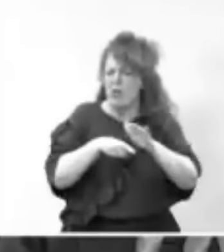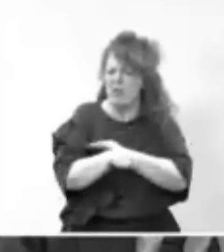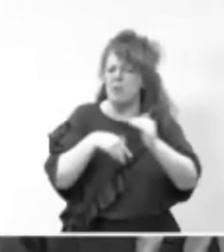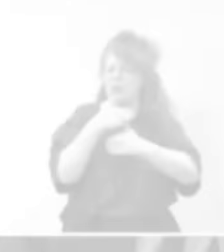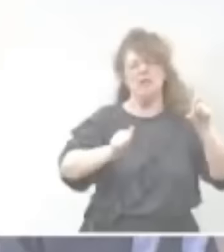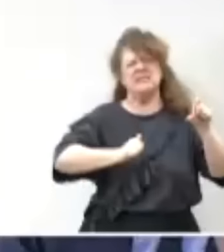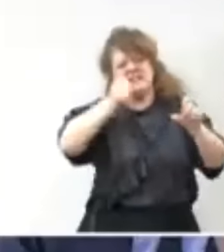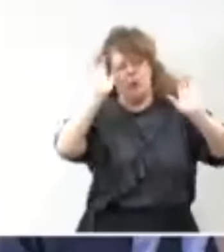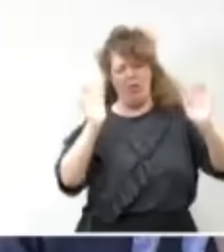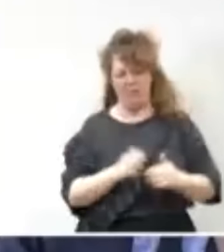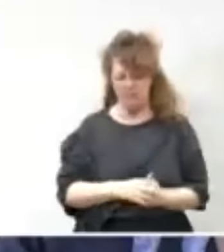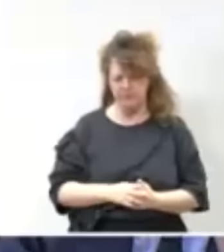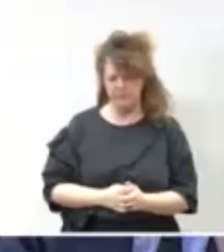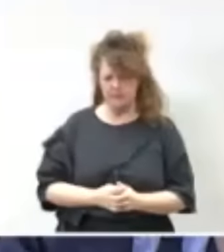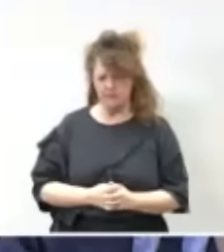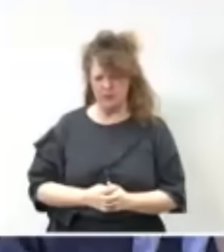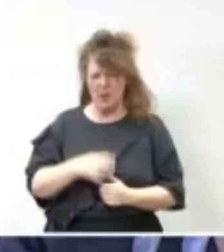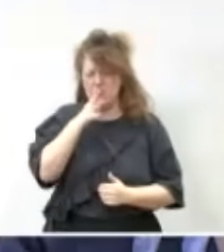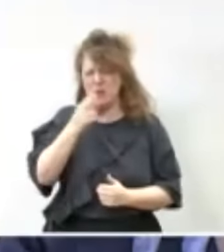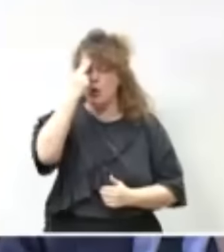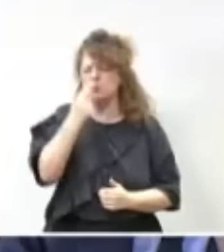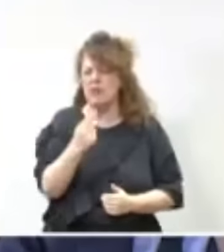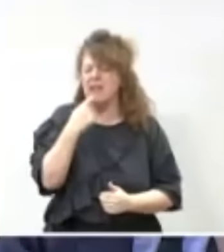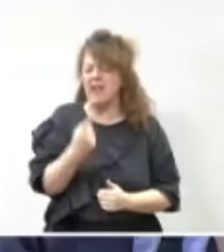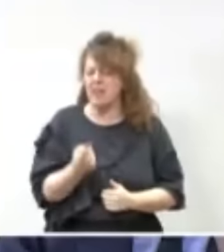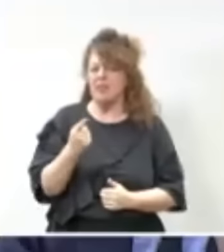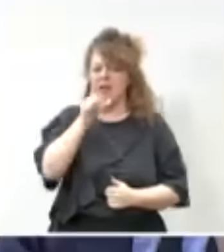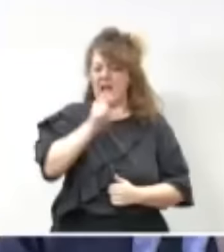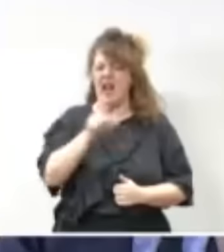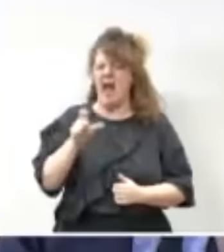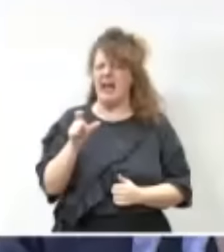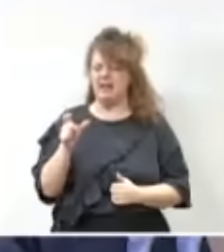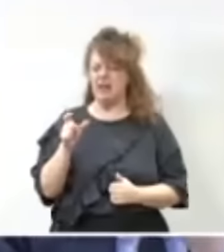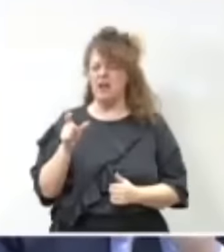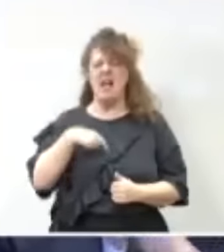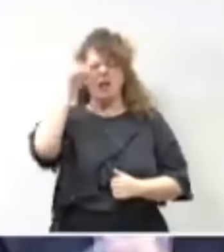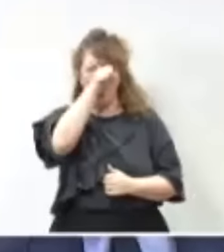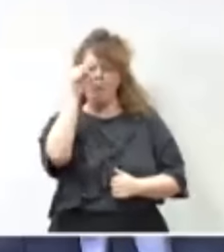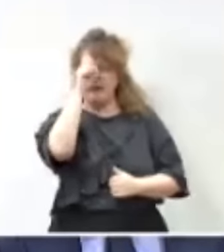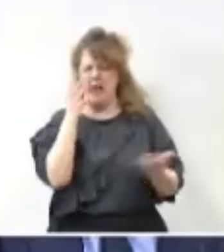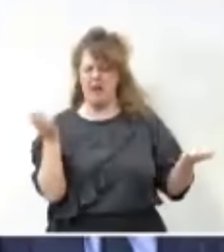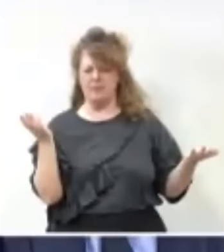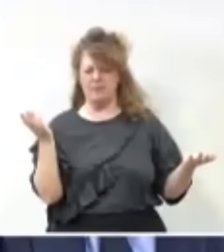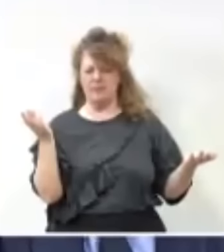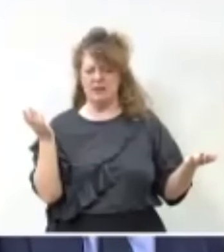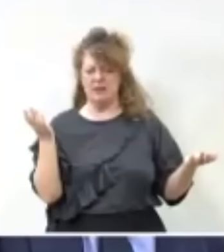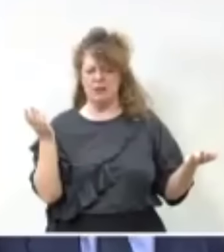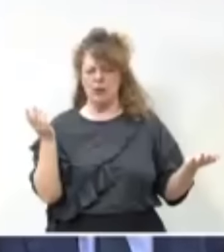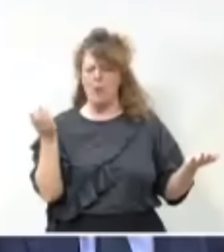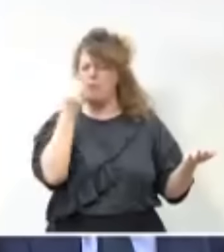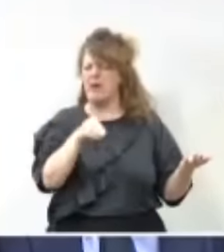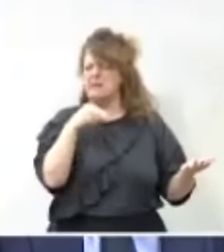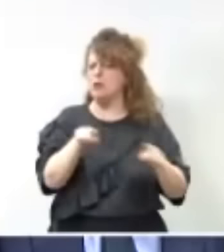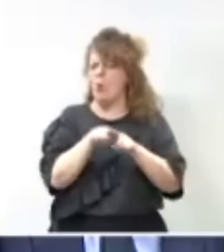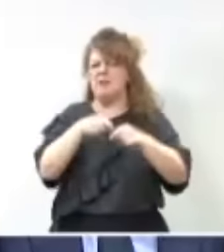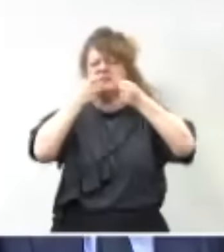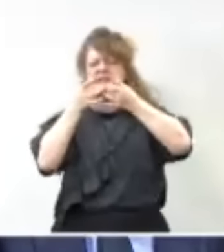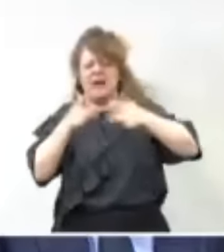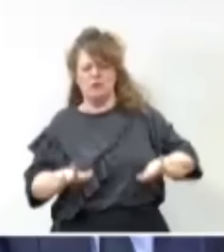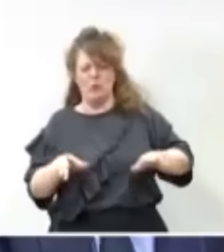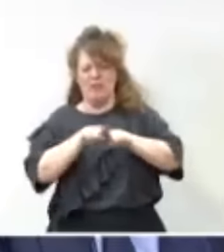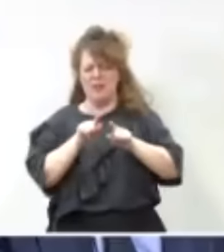de procedimiento. Pero mire, ¿usted qué opina de todo? La gente se pregunta, ¿qué opina usted de que el presidente no se abstuviera